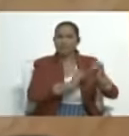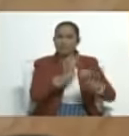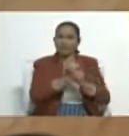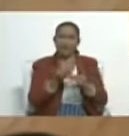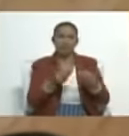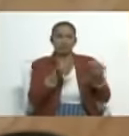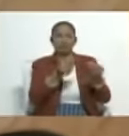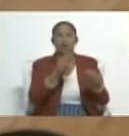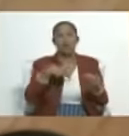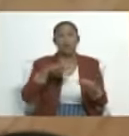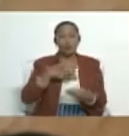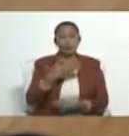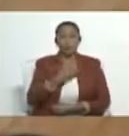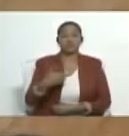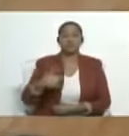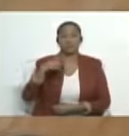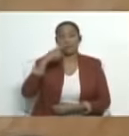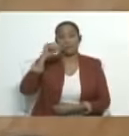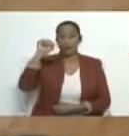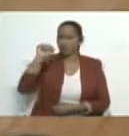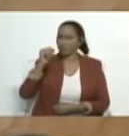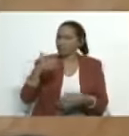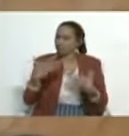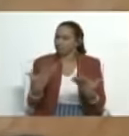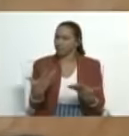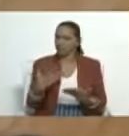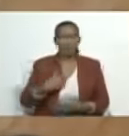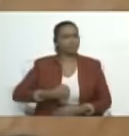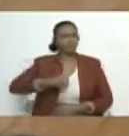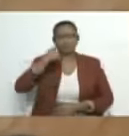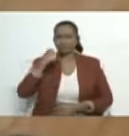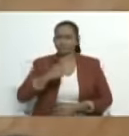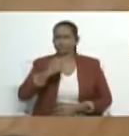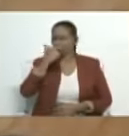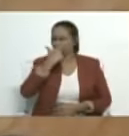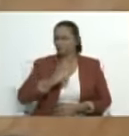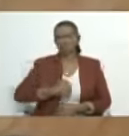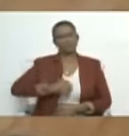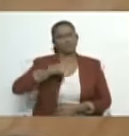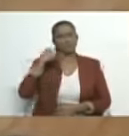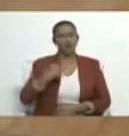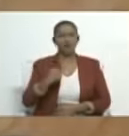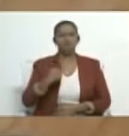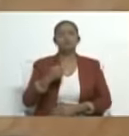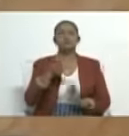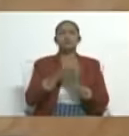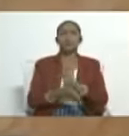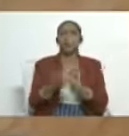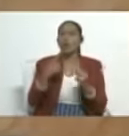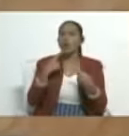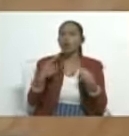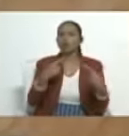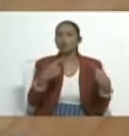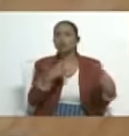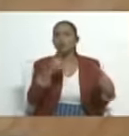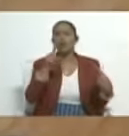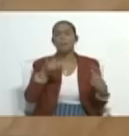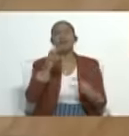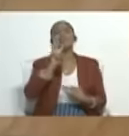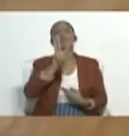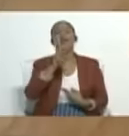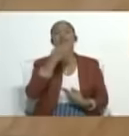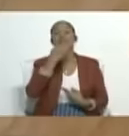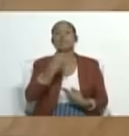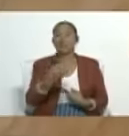de nuestro jefe de Estado, haciendo firme también lo que fue el referendo consultivo del 3 de diciembre